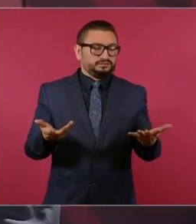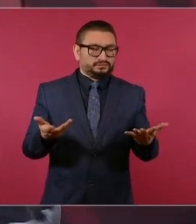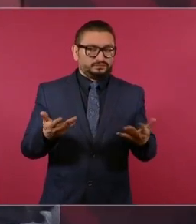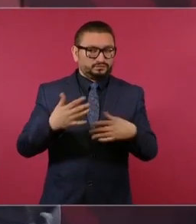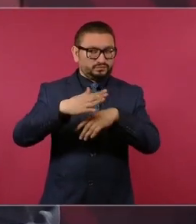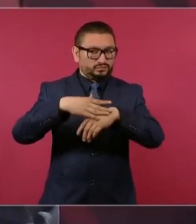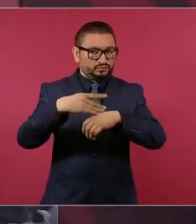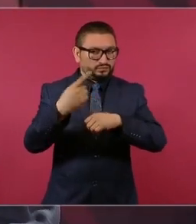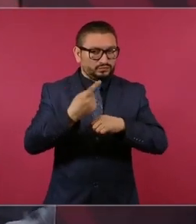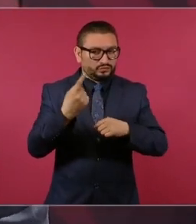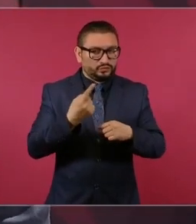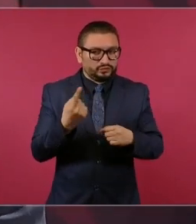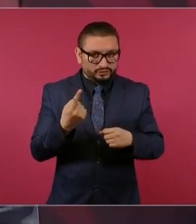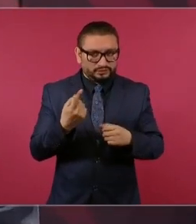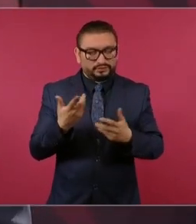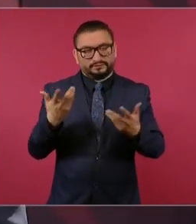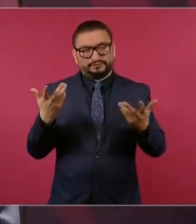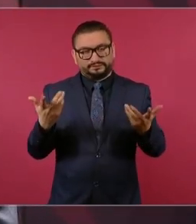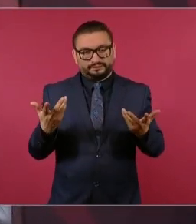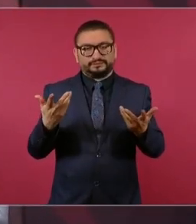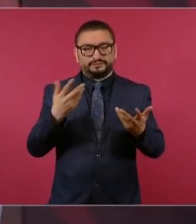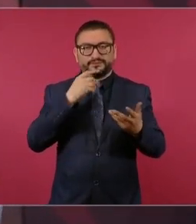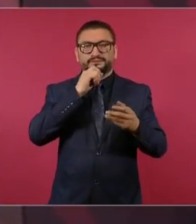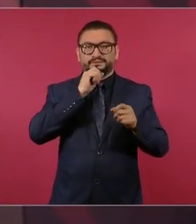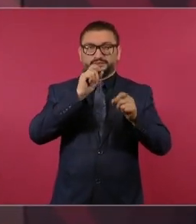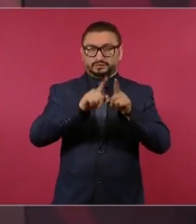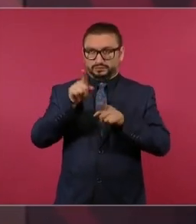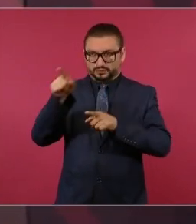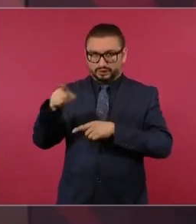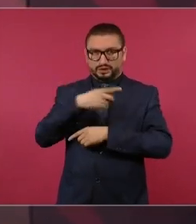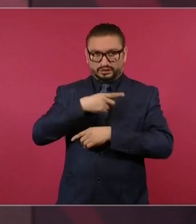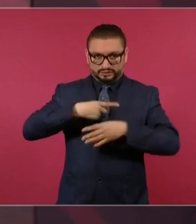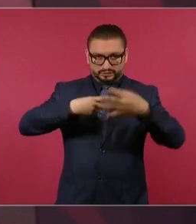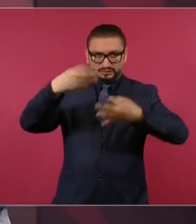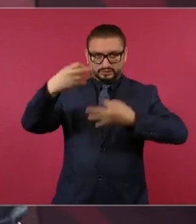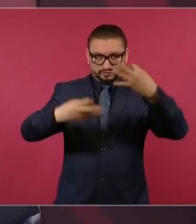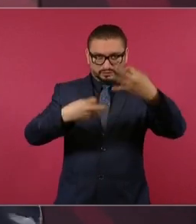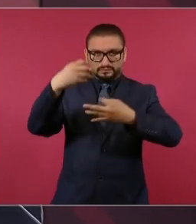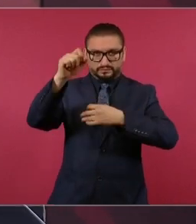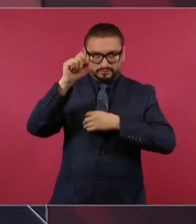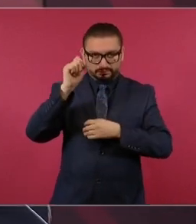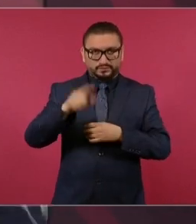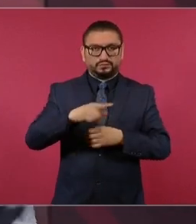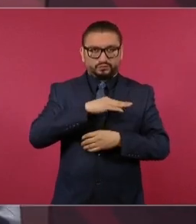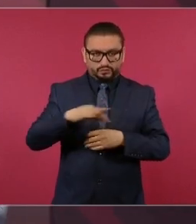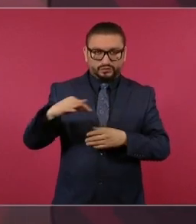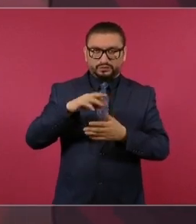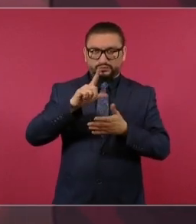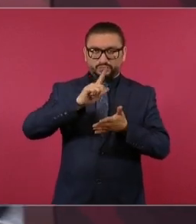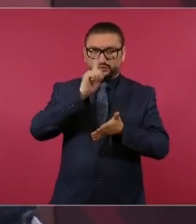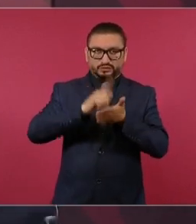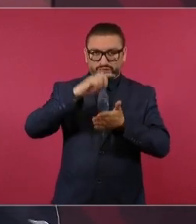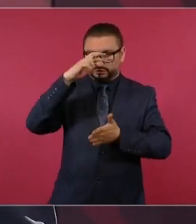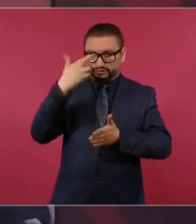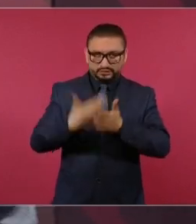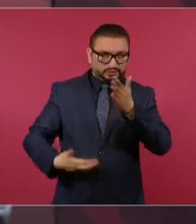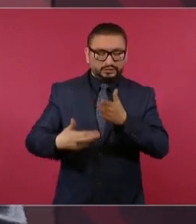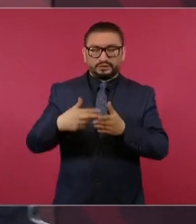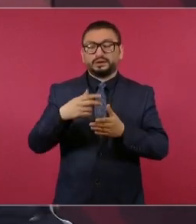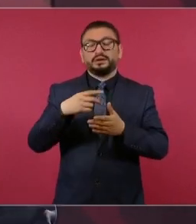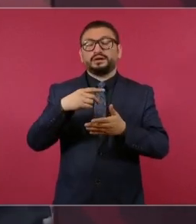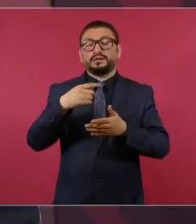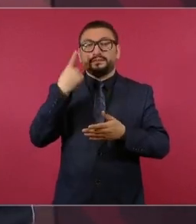Porque era también que se le juzgara por delitos electorales y por traición a la patria, y